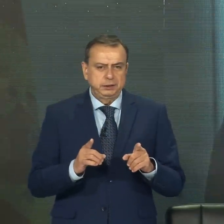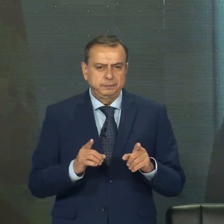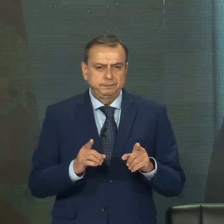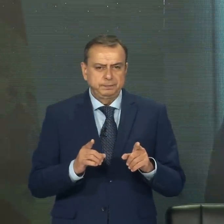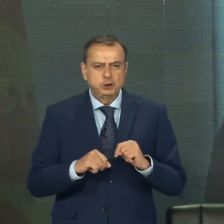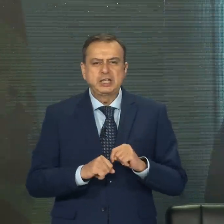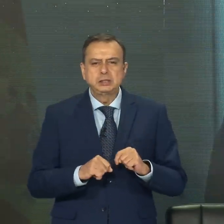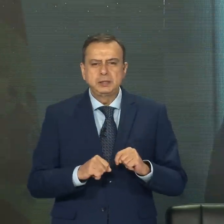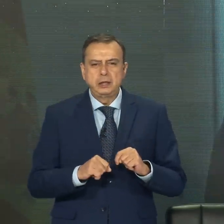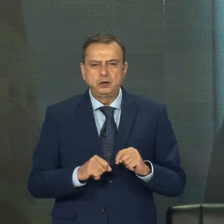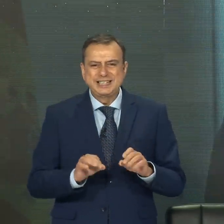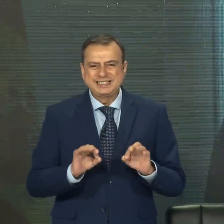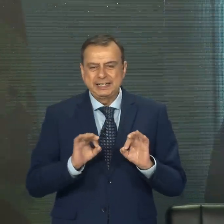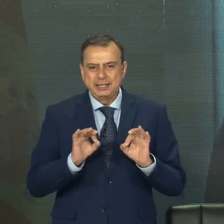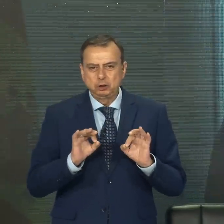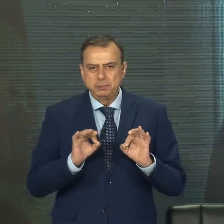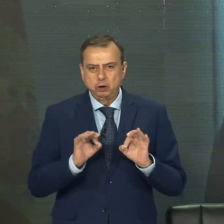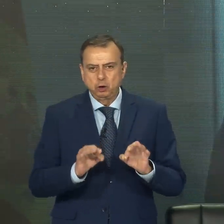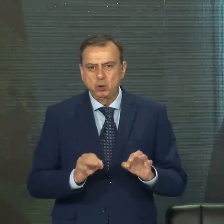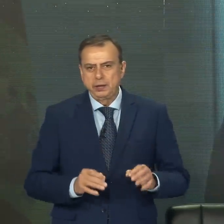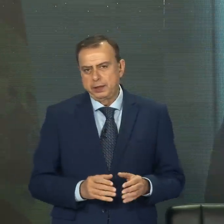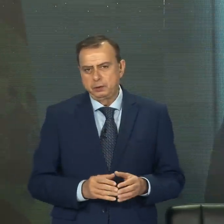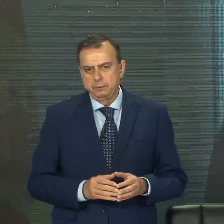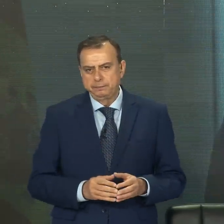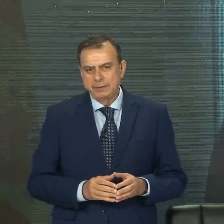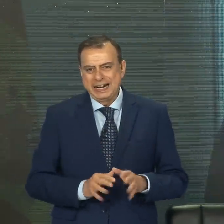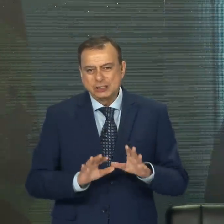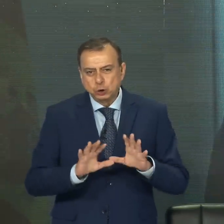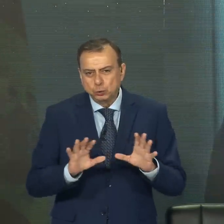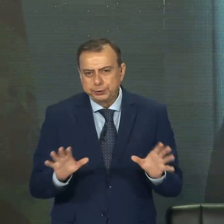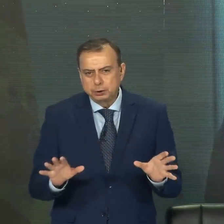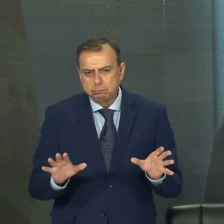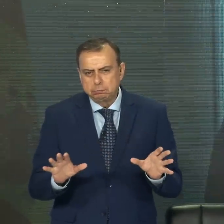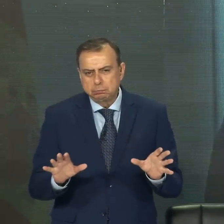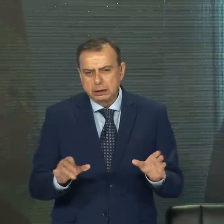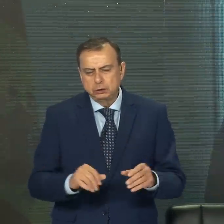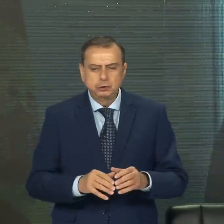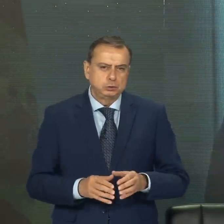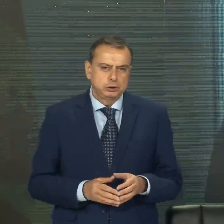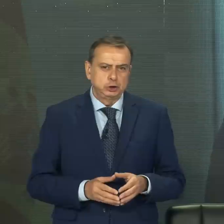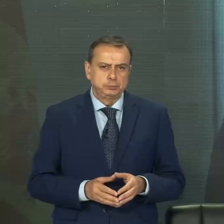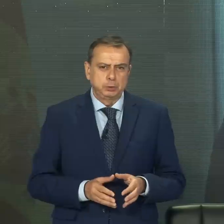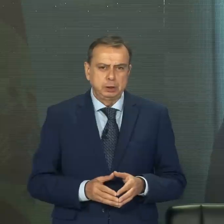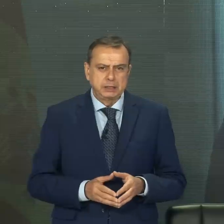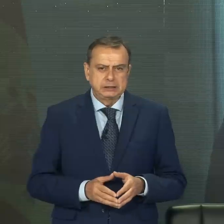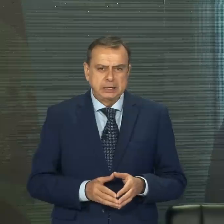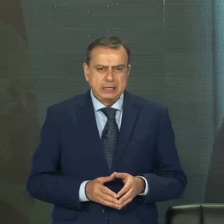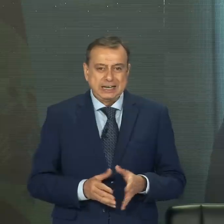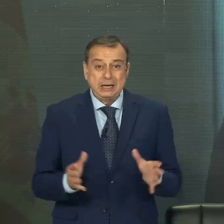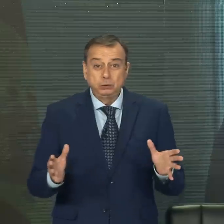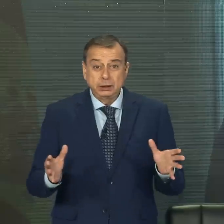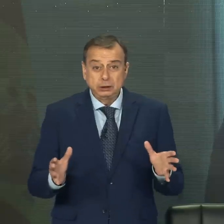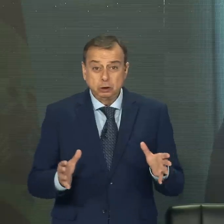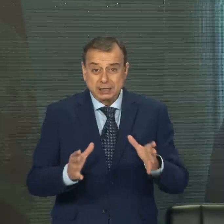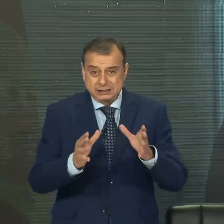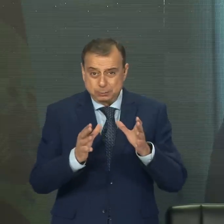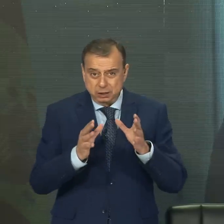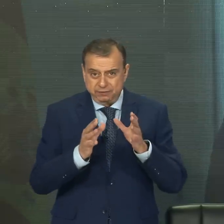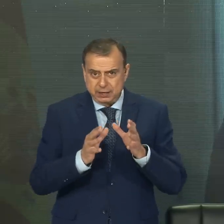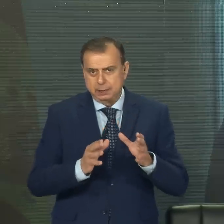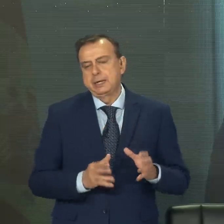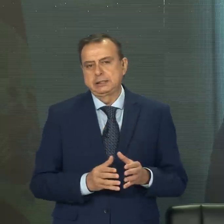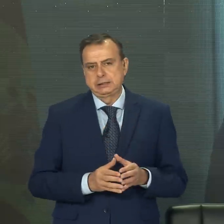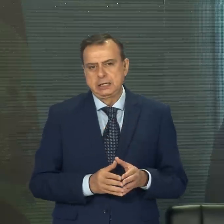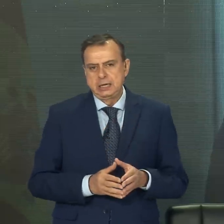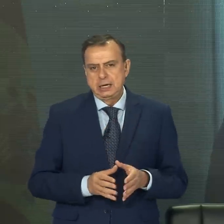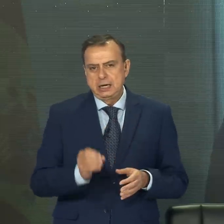Pedro Sánchez nos ha desvelado hoy el secreto mejor guardado, la solución a todos nuestros problemas, el auténtico bálsamo